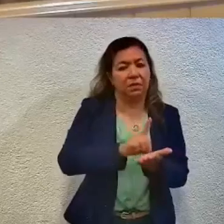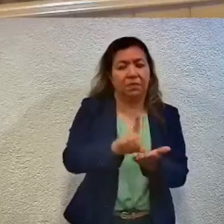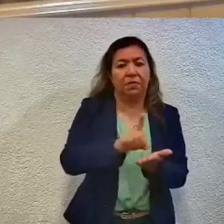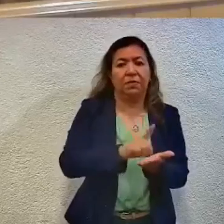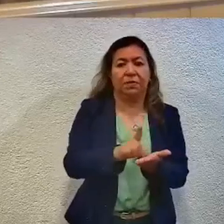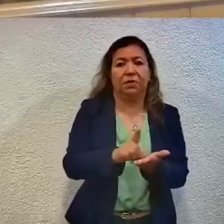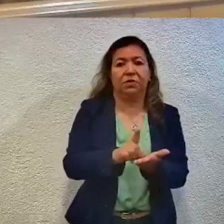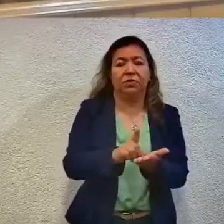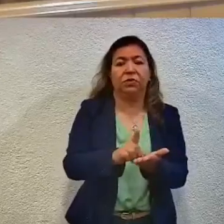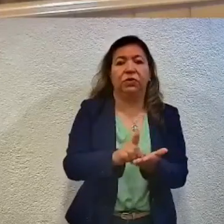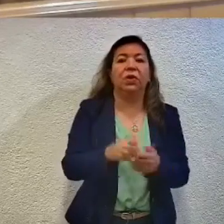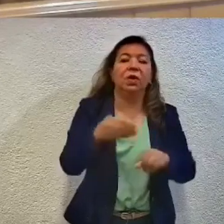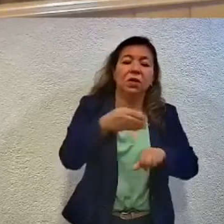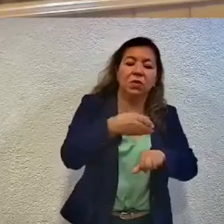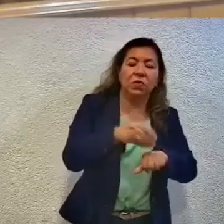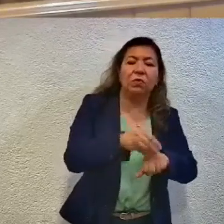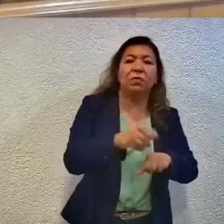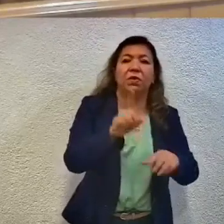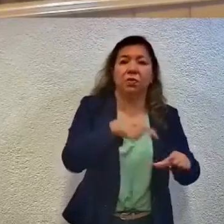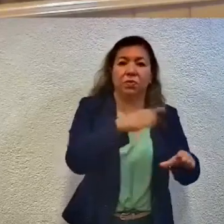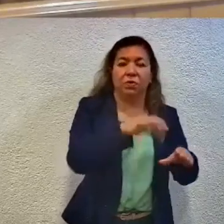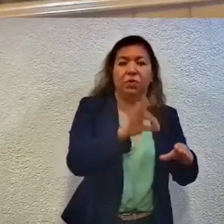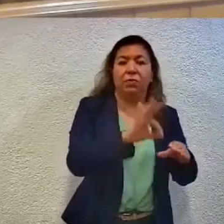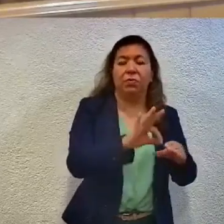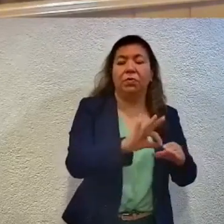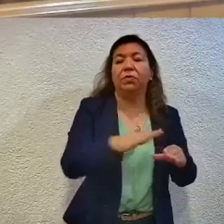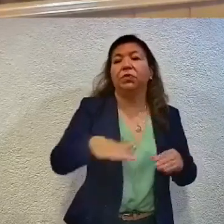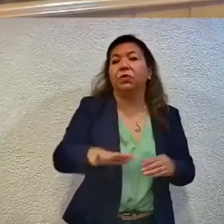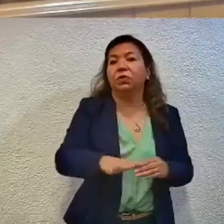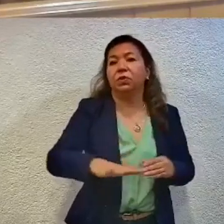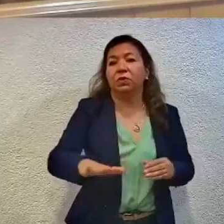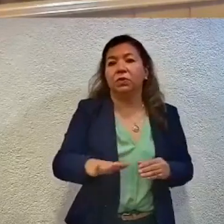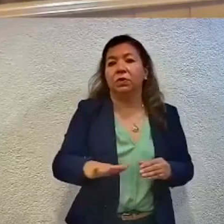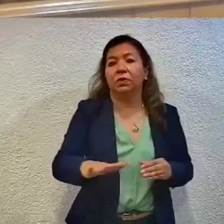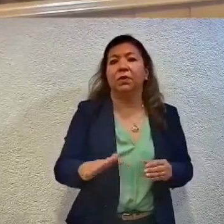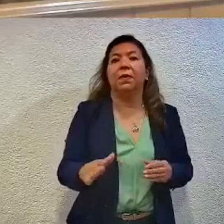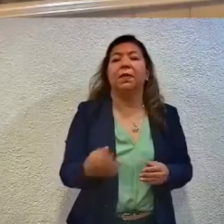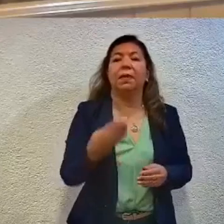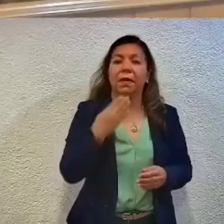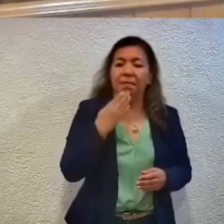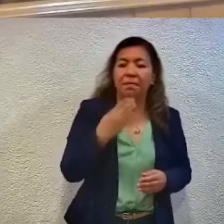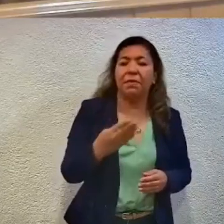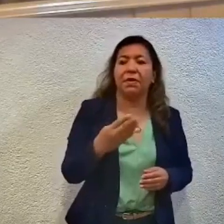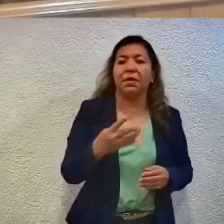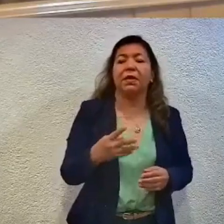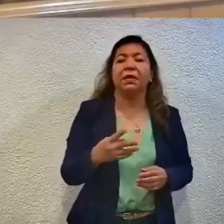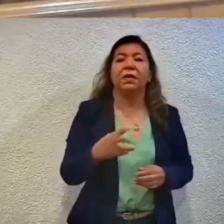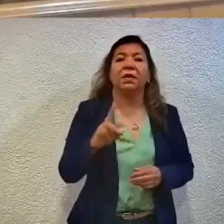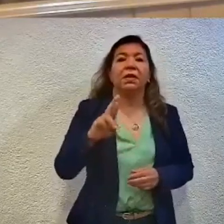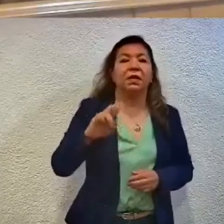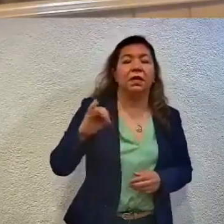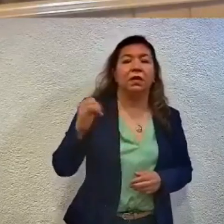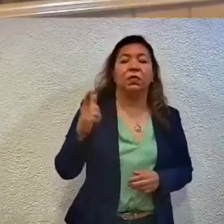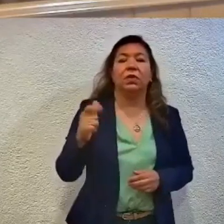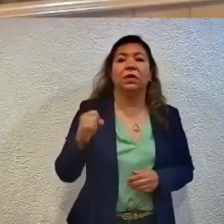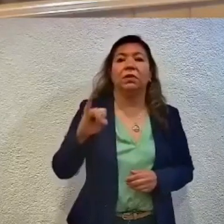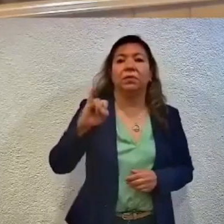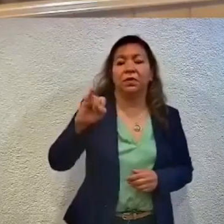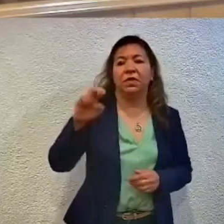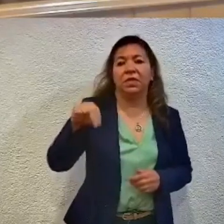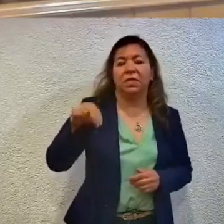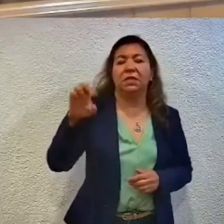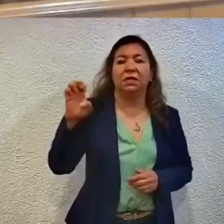el cómputo de la votación de una elección en sede distrital se encuentra debidamente regulada por la ley electoral, con claros supuestos